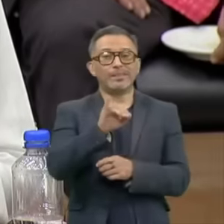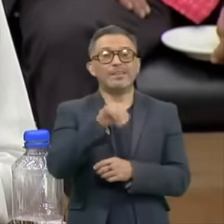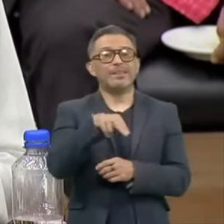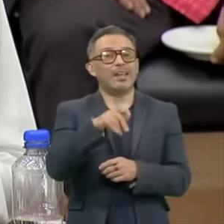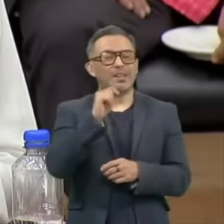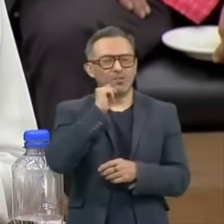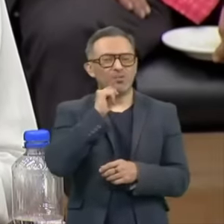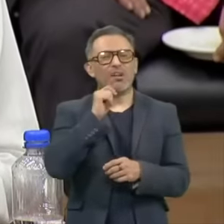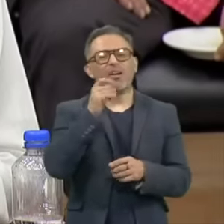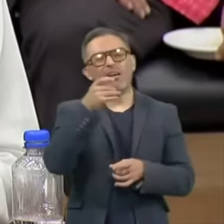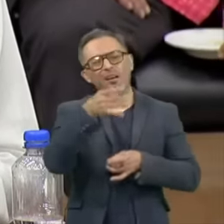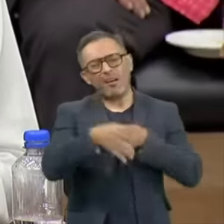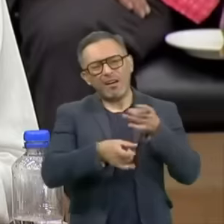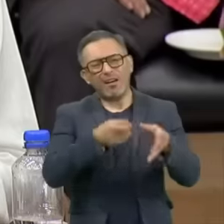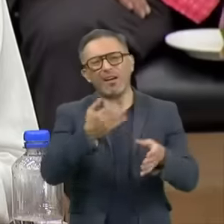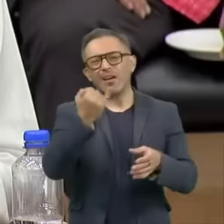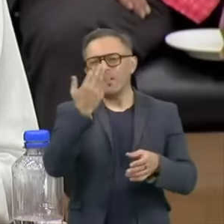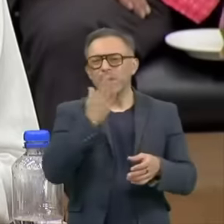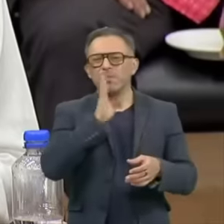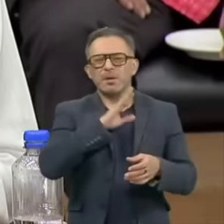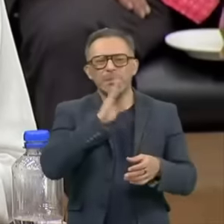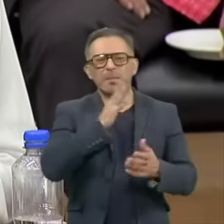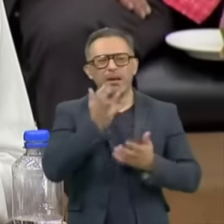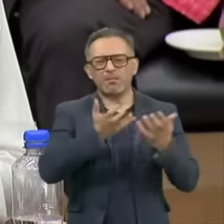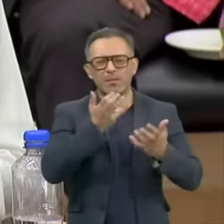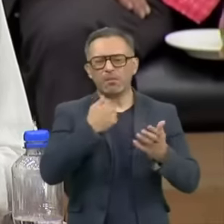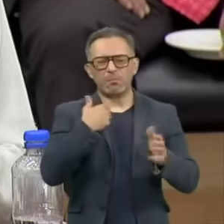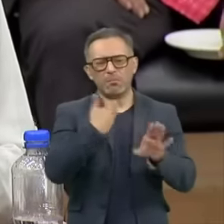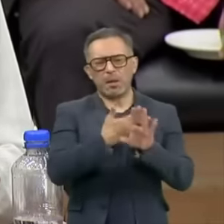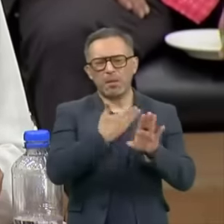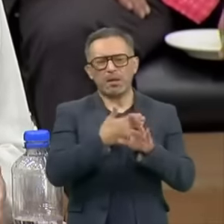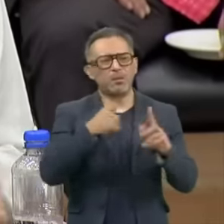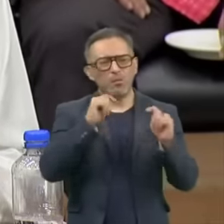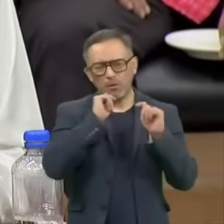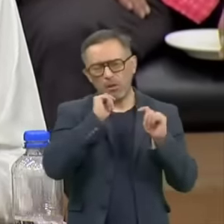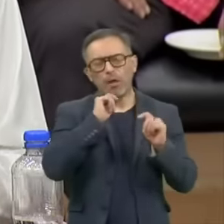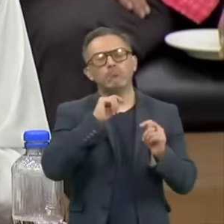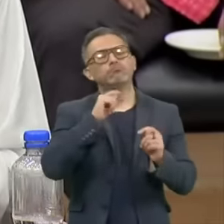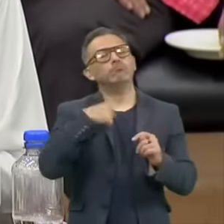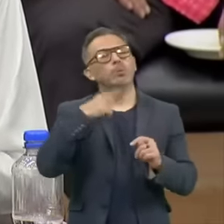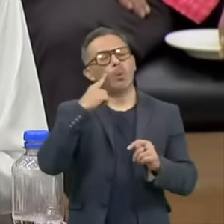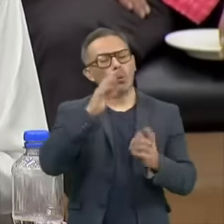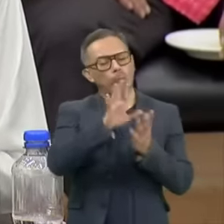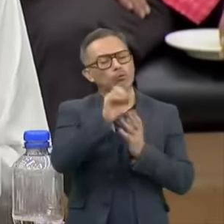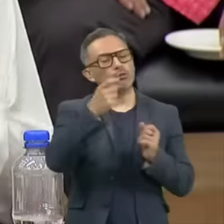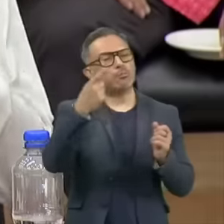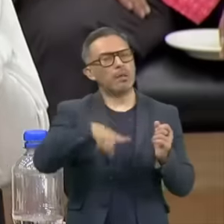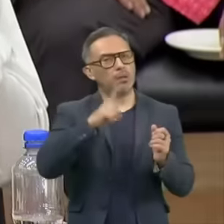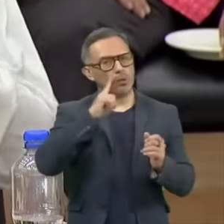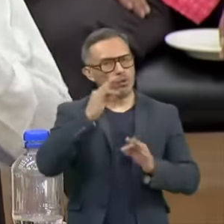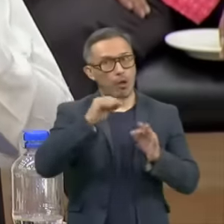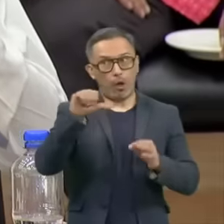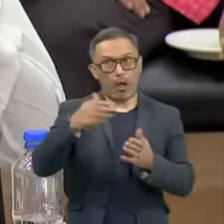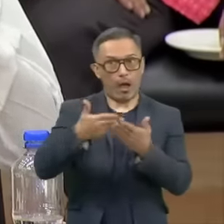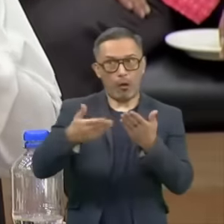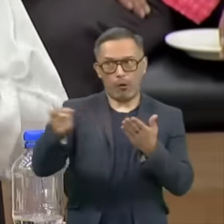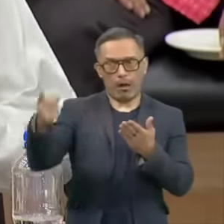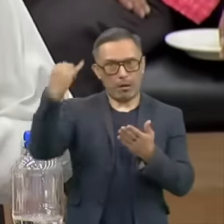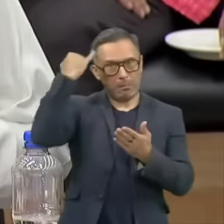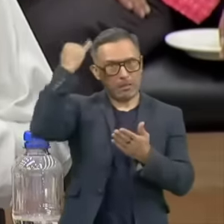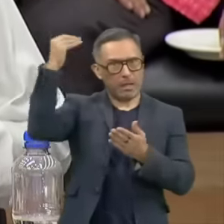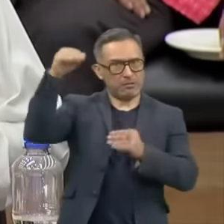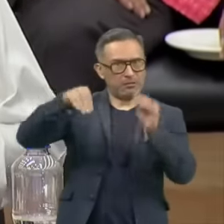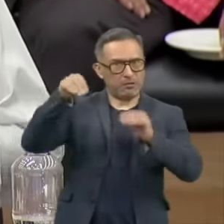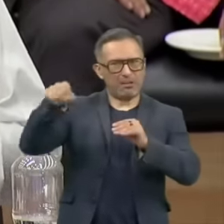las descalificaciones, hoy nuevamente cumple con su responsabilidad constitucional. Pero hoy se puso creativa y yo no entendí